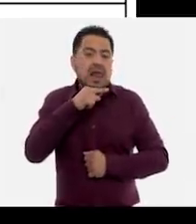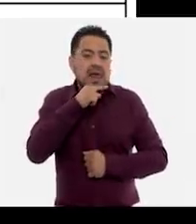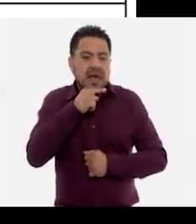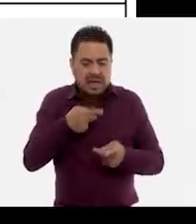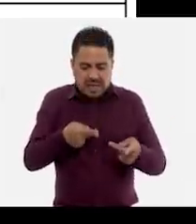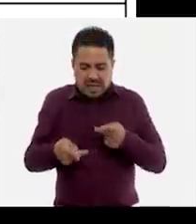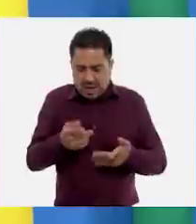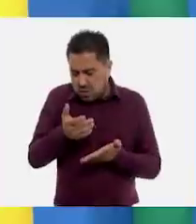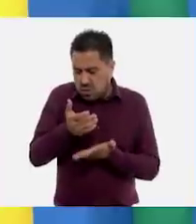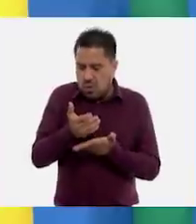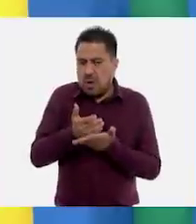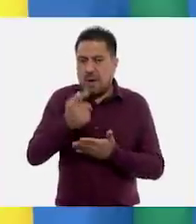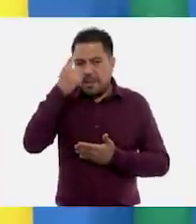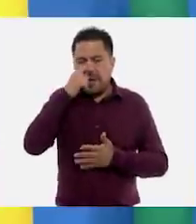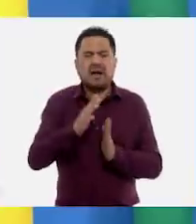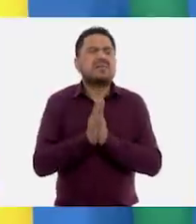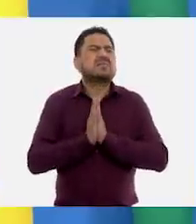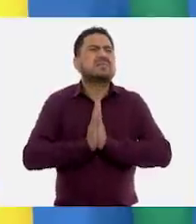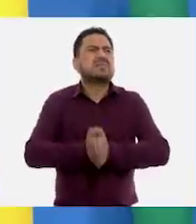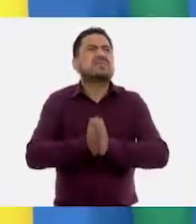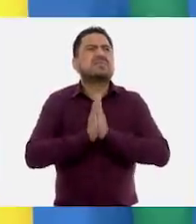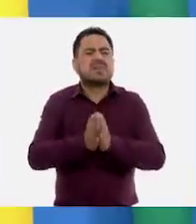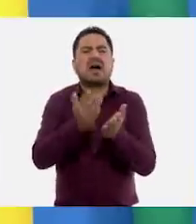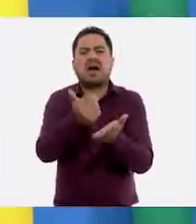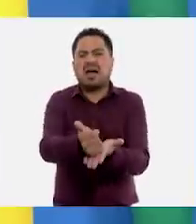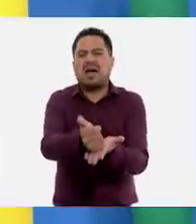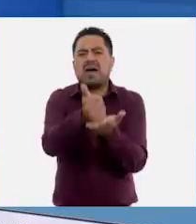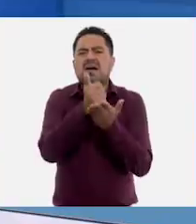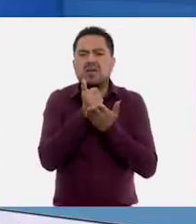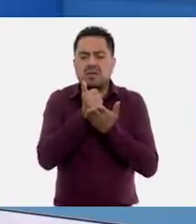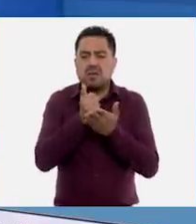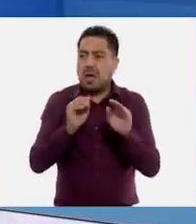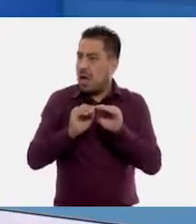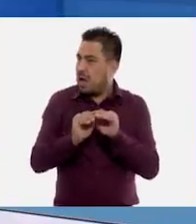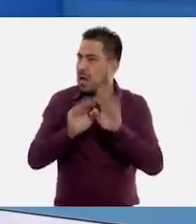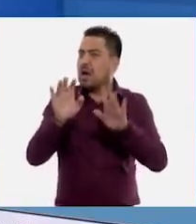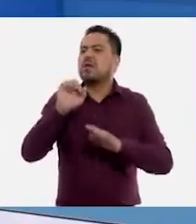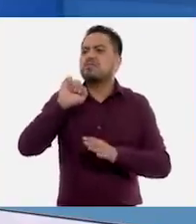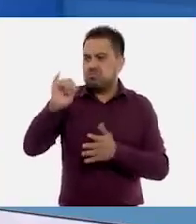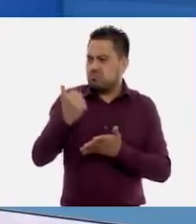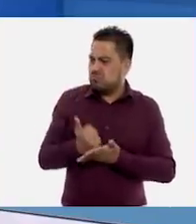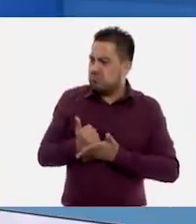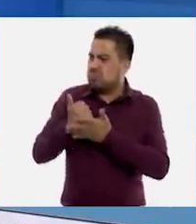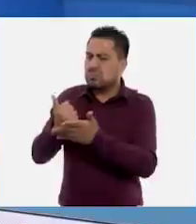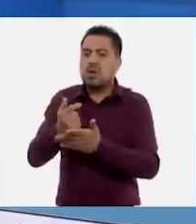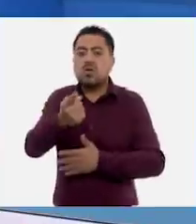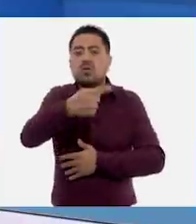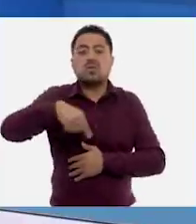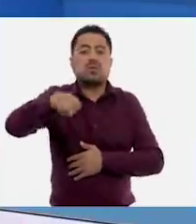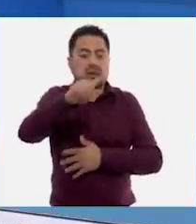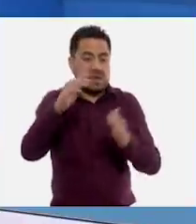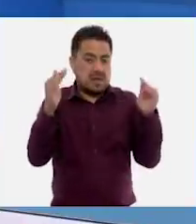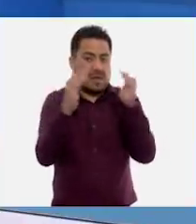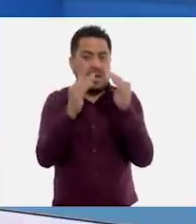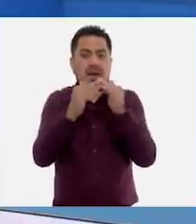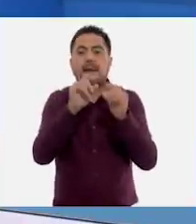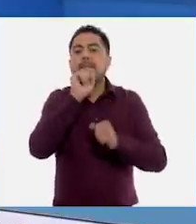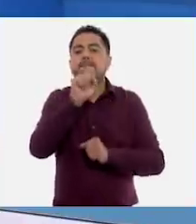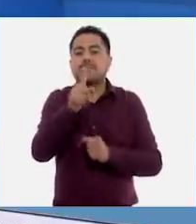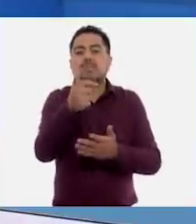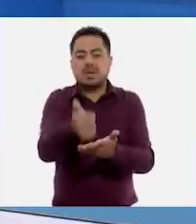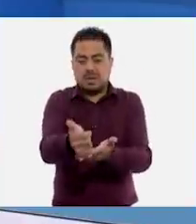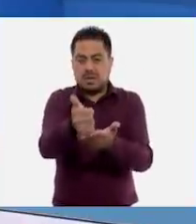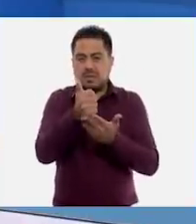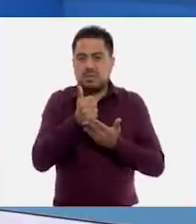el cuaderno para que, por favor, me ayuden. Claro que te vamos a ayudar. Y ustedes que están en casa, también